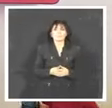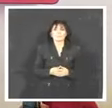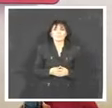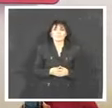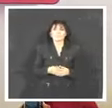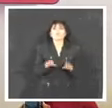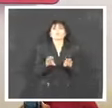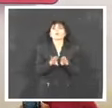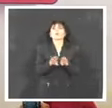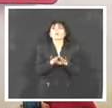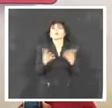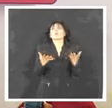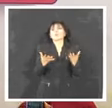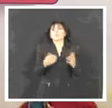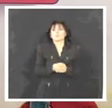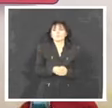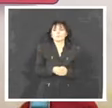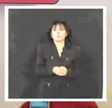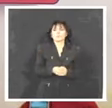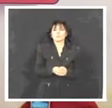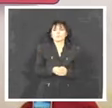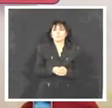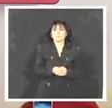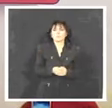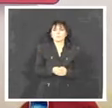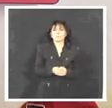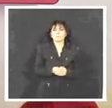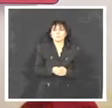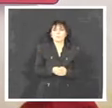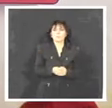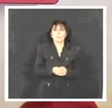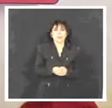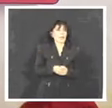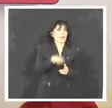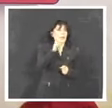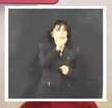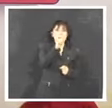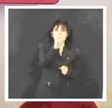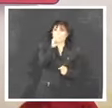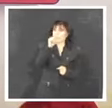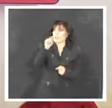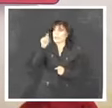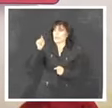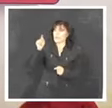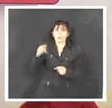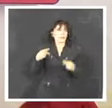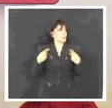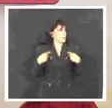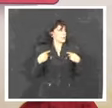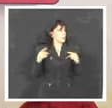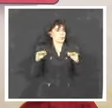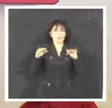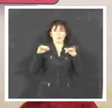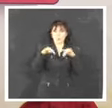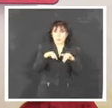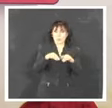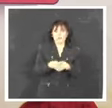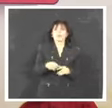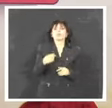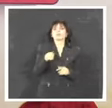¿Cómo nos vamos a organizar? Cada uno de los que estamos aquí, les propongo